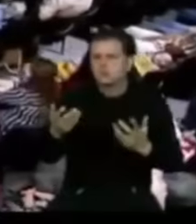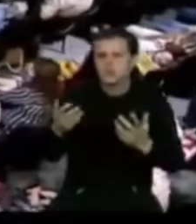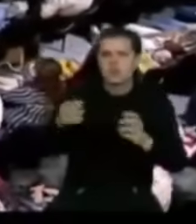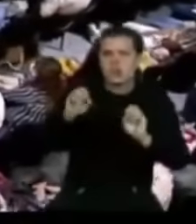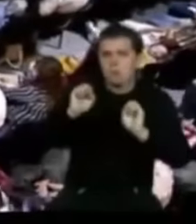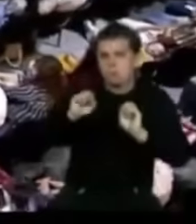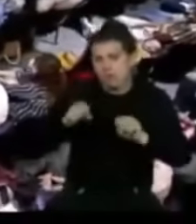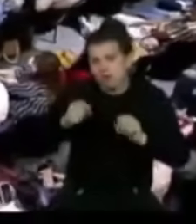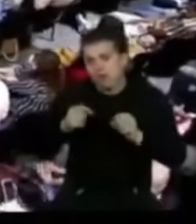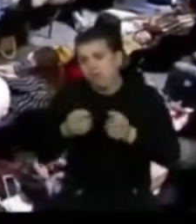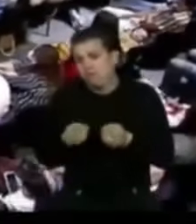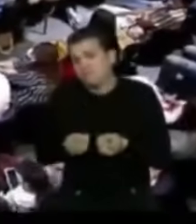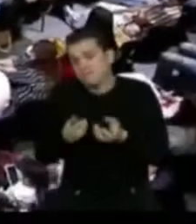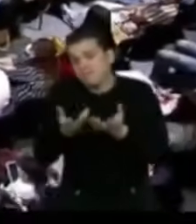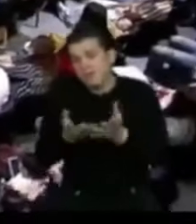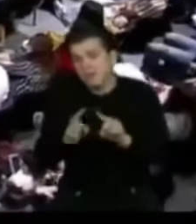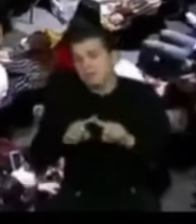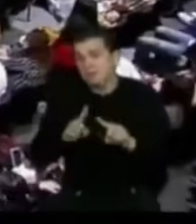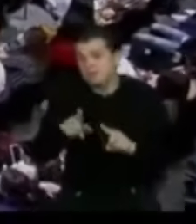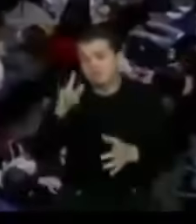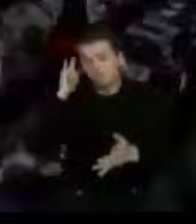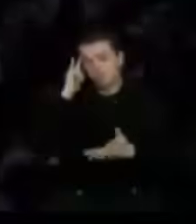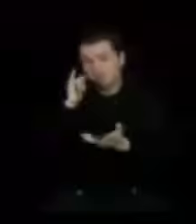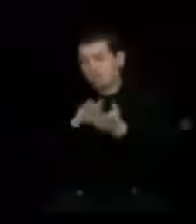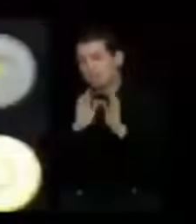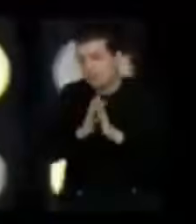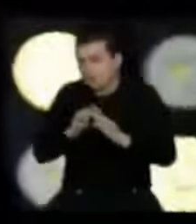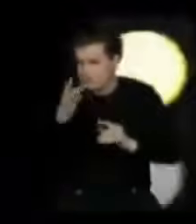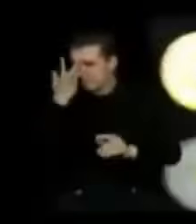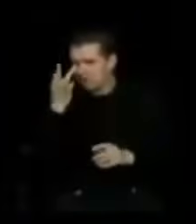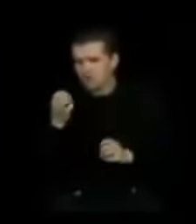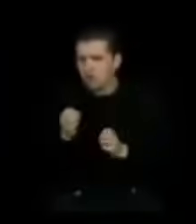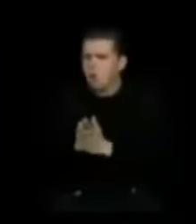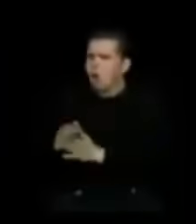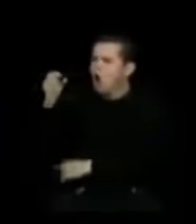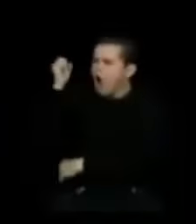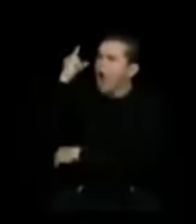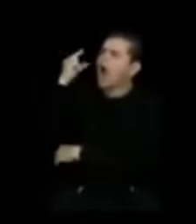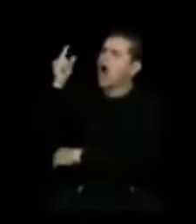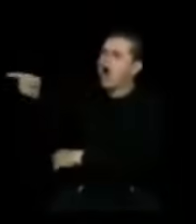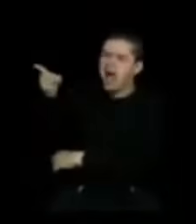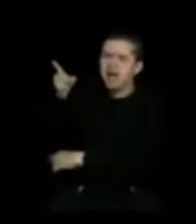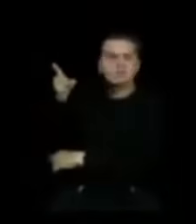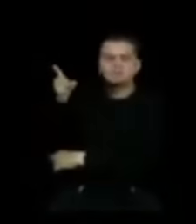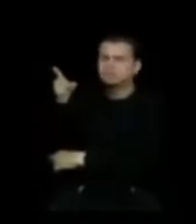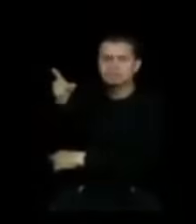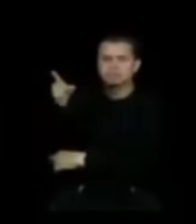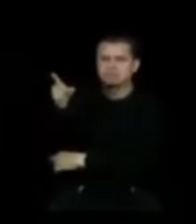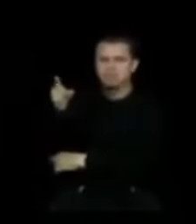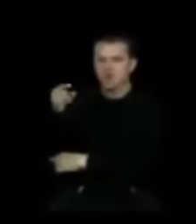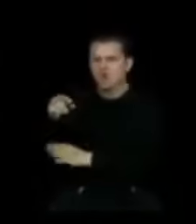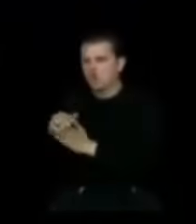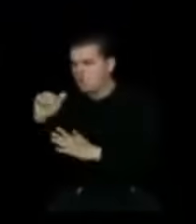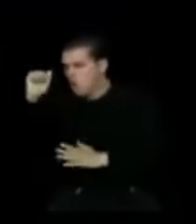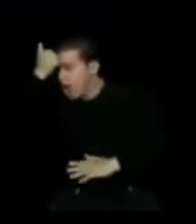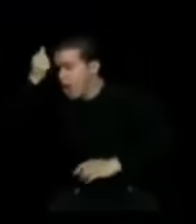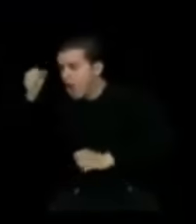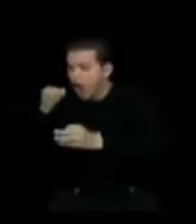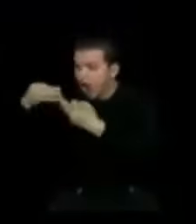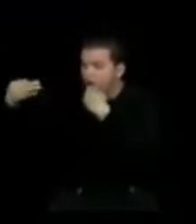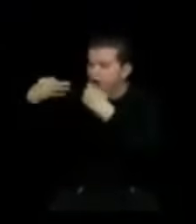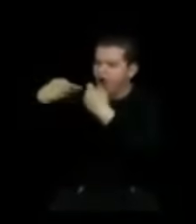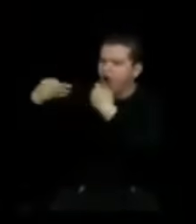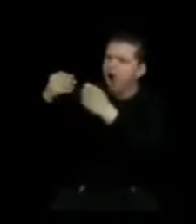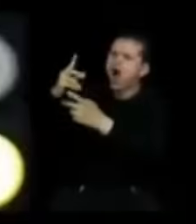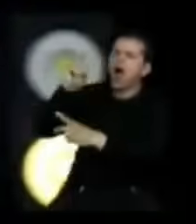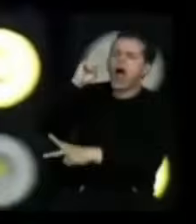una explicación científica. Igual no lo vas a recibir, porque no se recibe por entender un principio teológico.